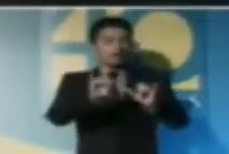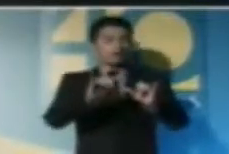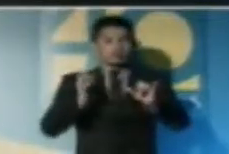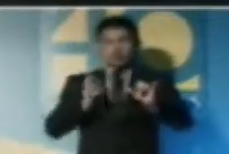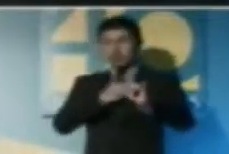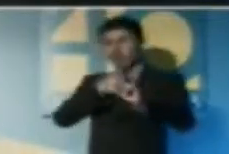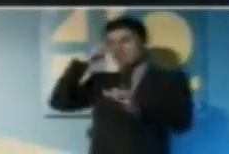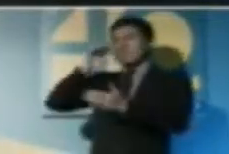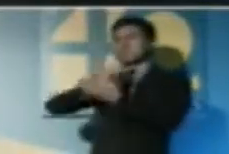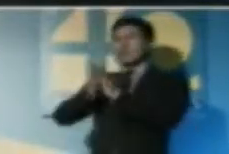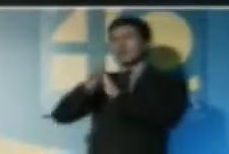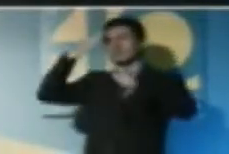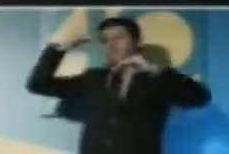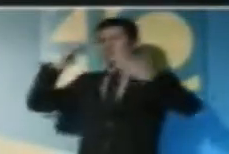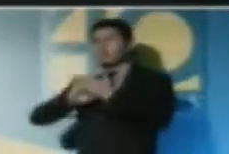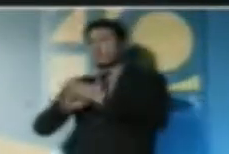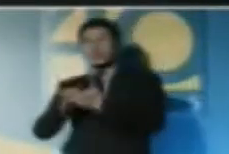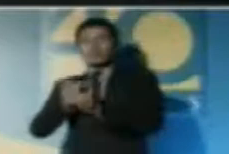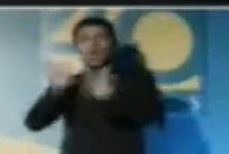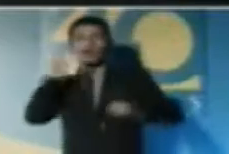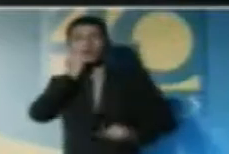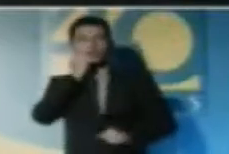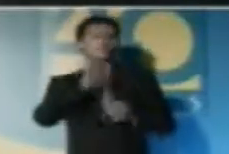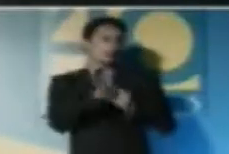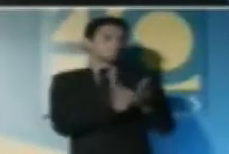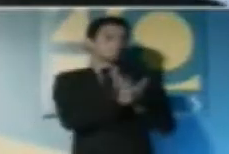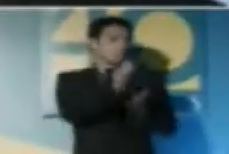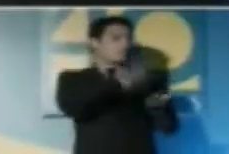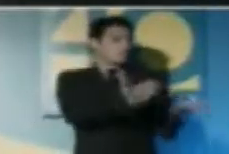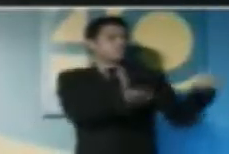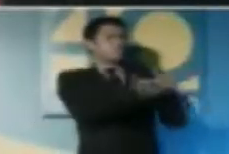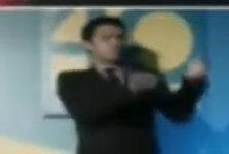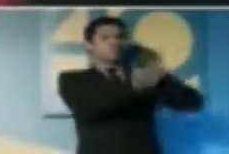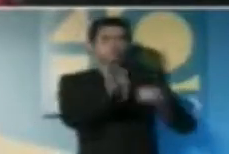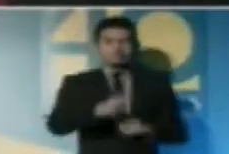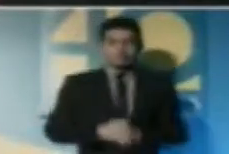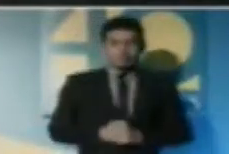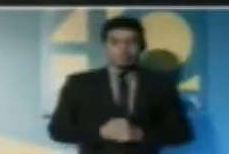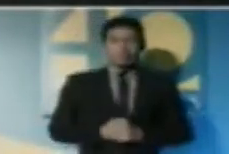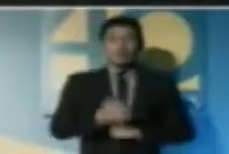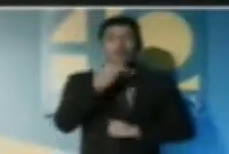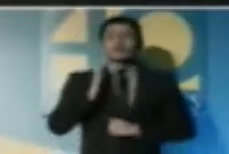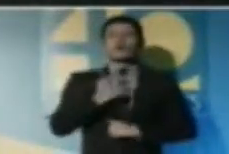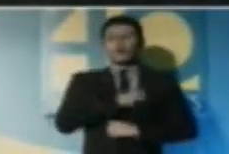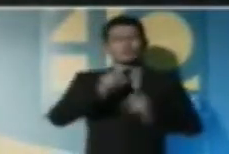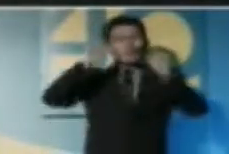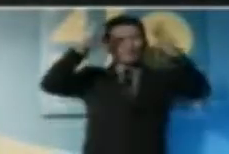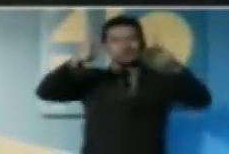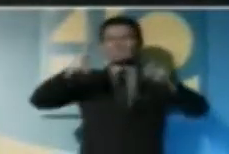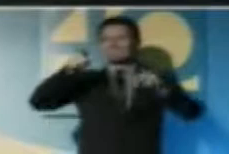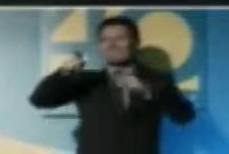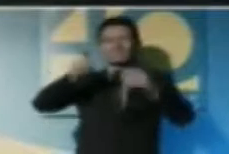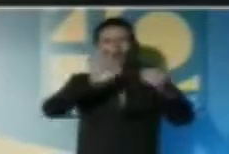capacidad de reconciliarnos. Nuestra valentía para perdonar y para